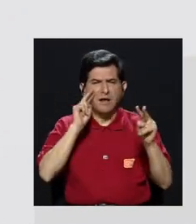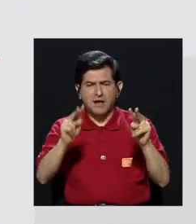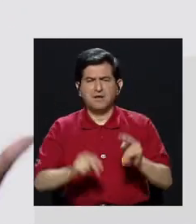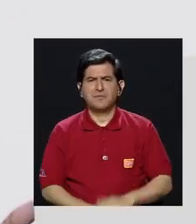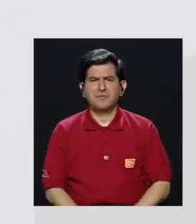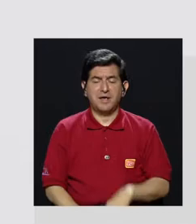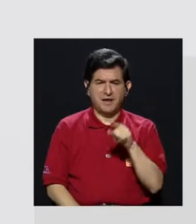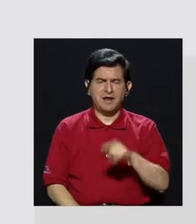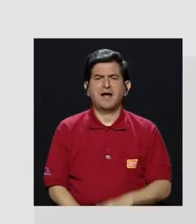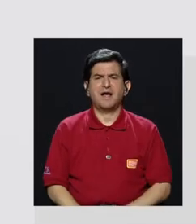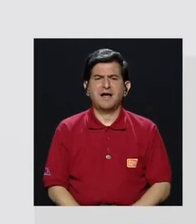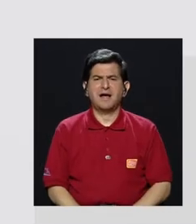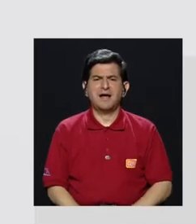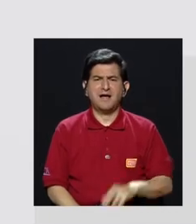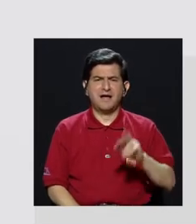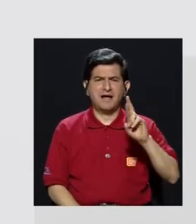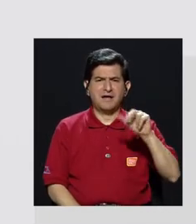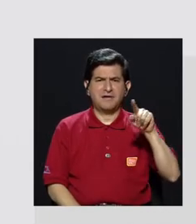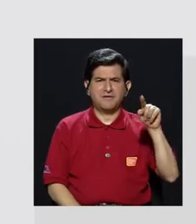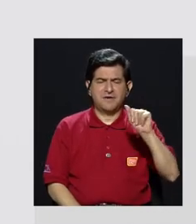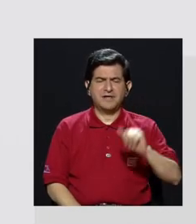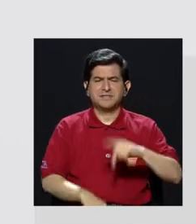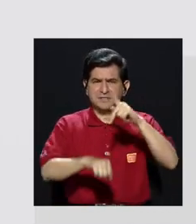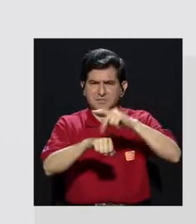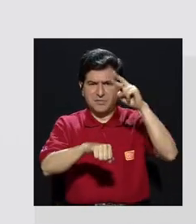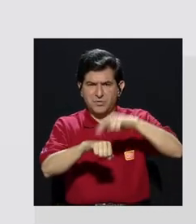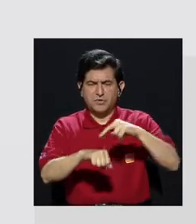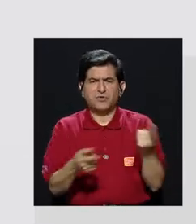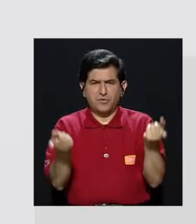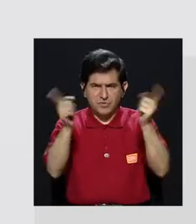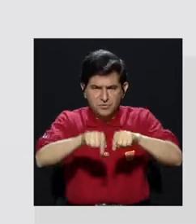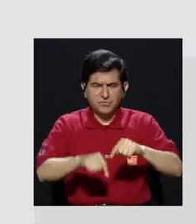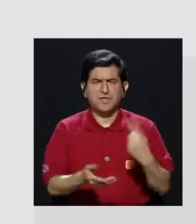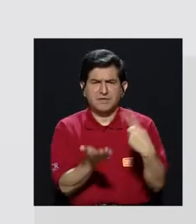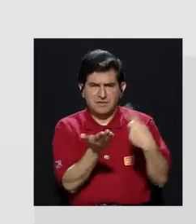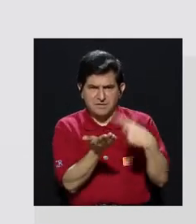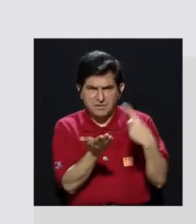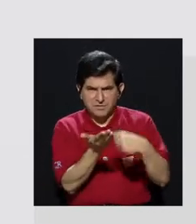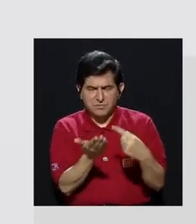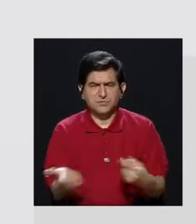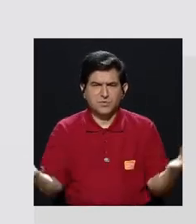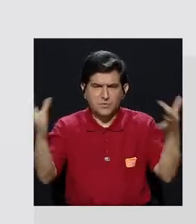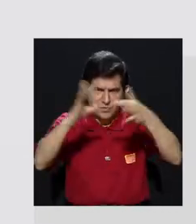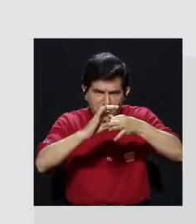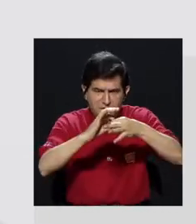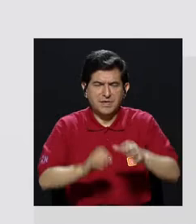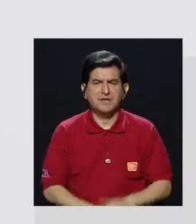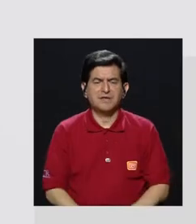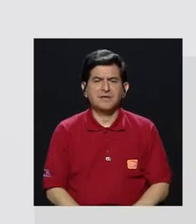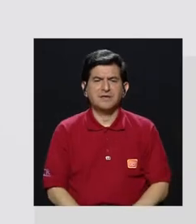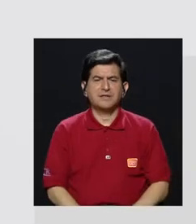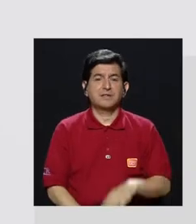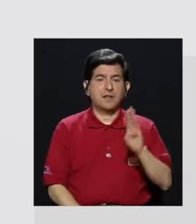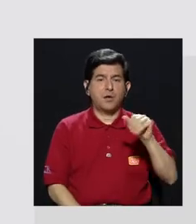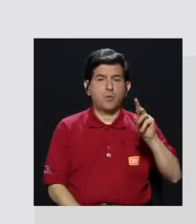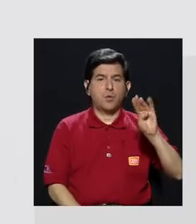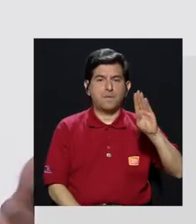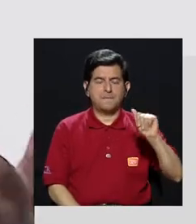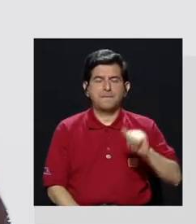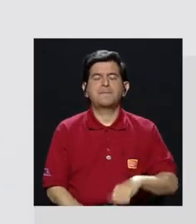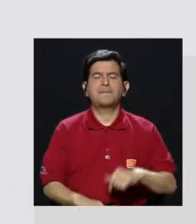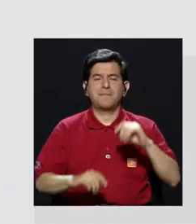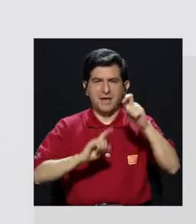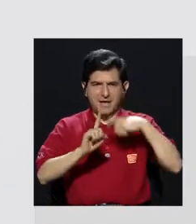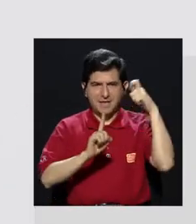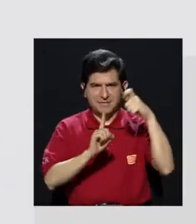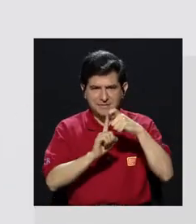cómo se realizan las personas en puerto rico y la discusión que hay en torno a las razas en puerto rico la bomba perfecto para